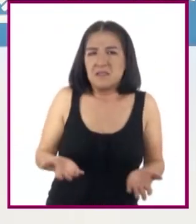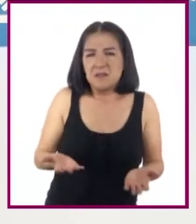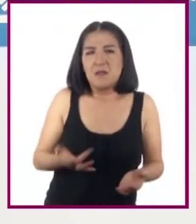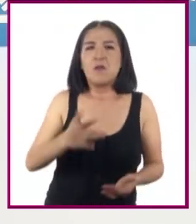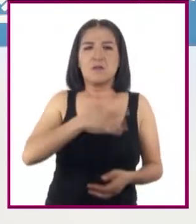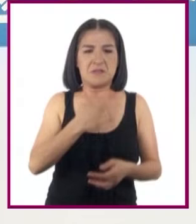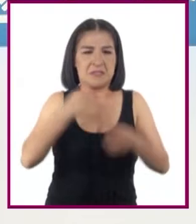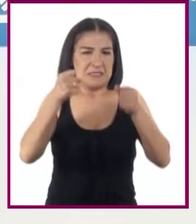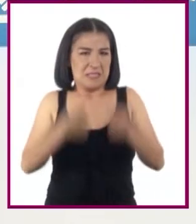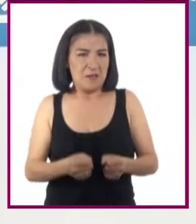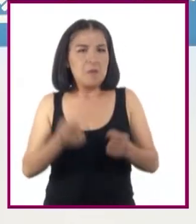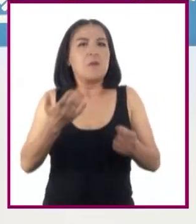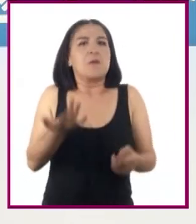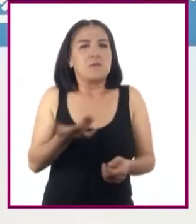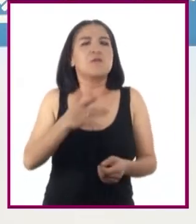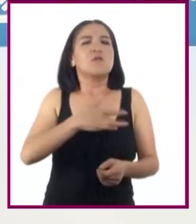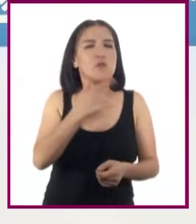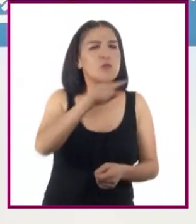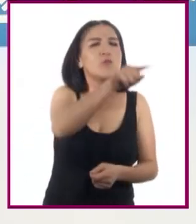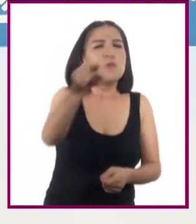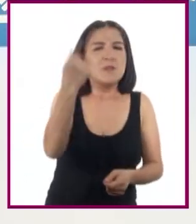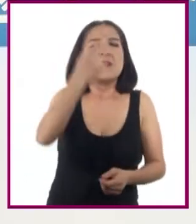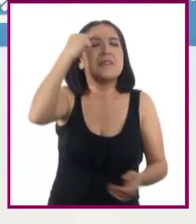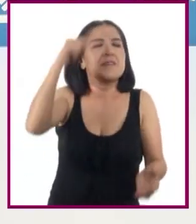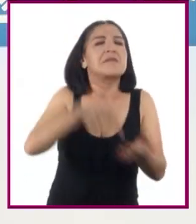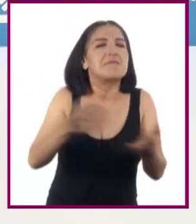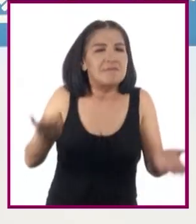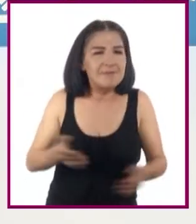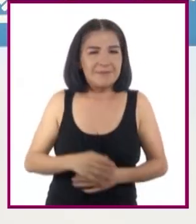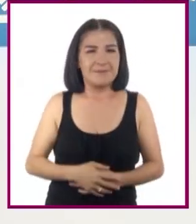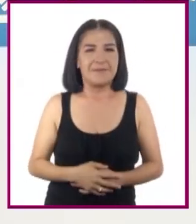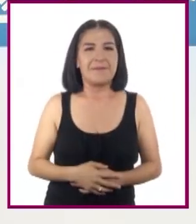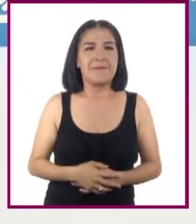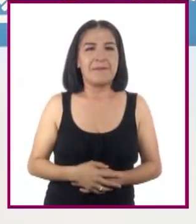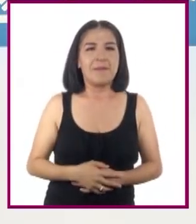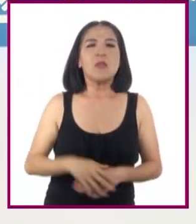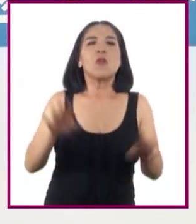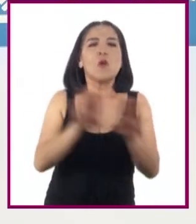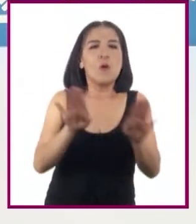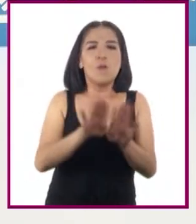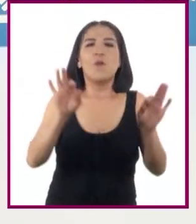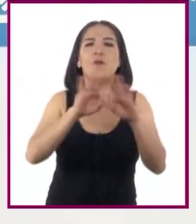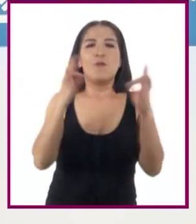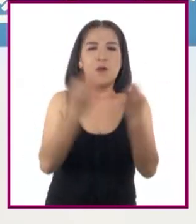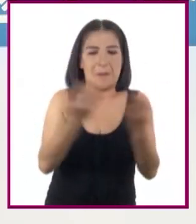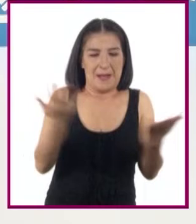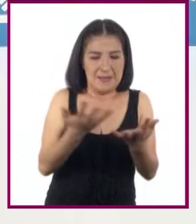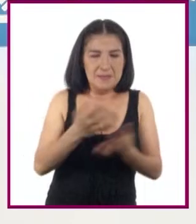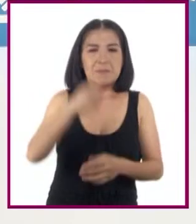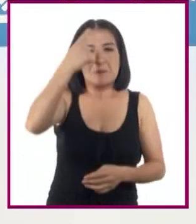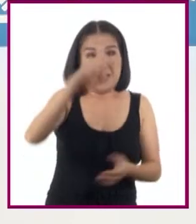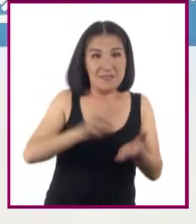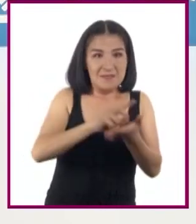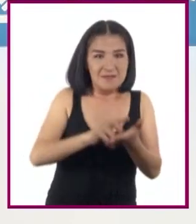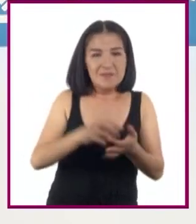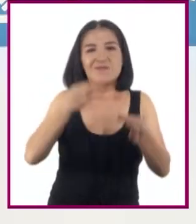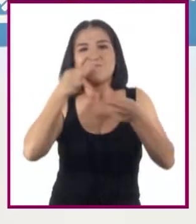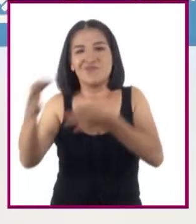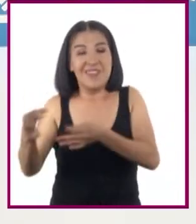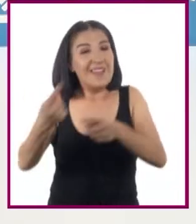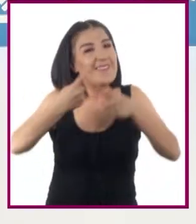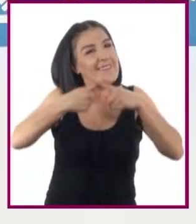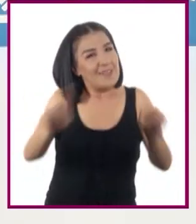te hacen estar bien? ¿Qué crees tú? La forma en que se manejan las adicciones es